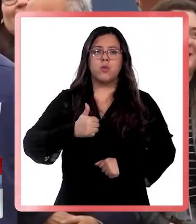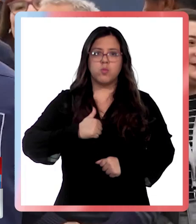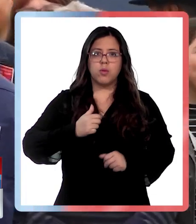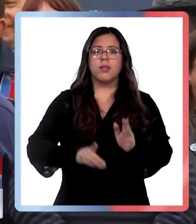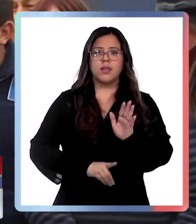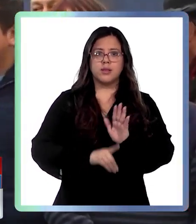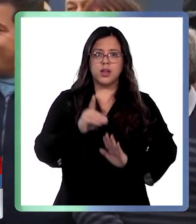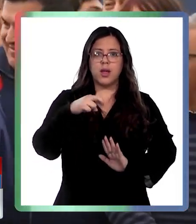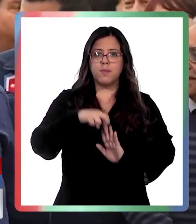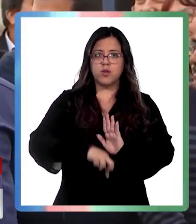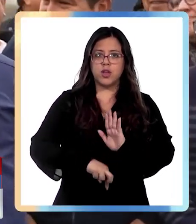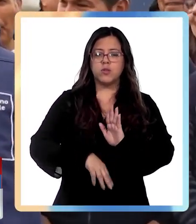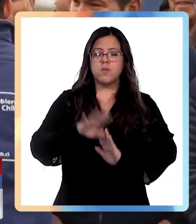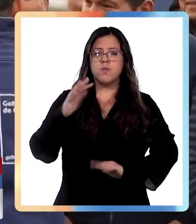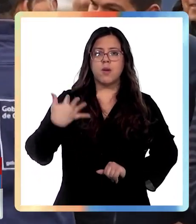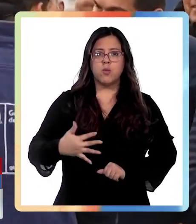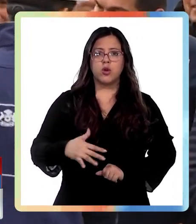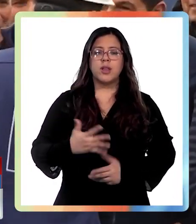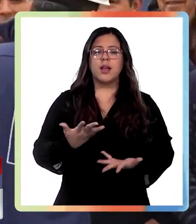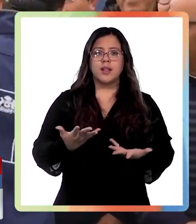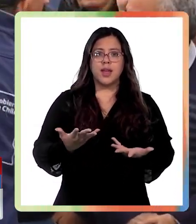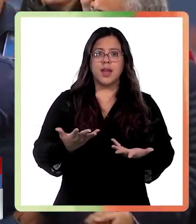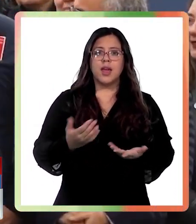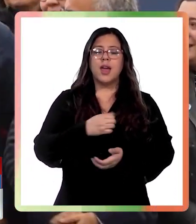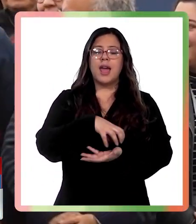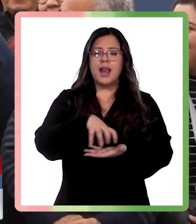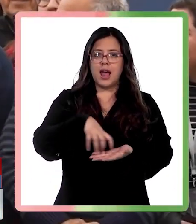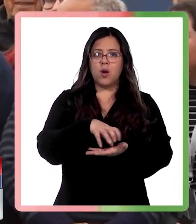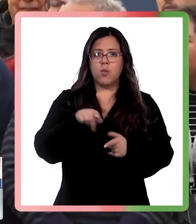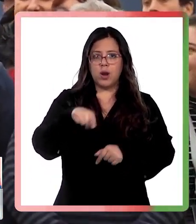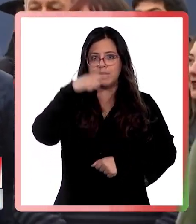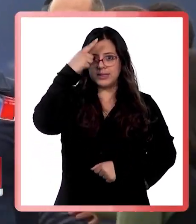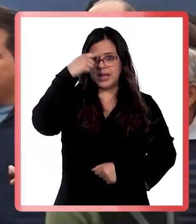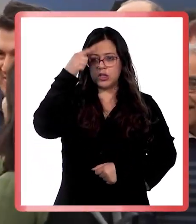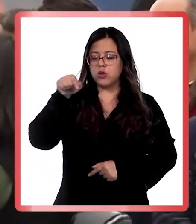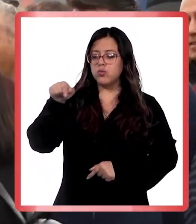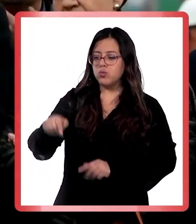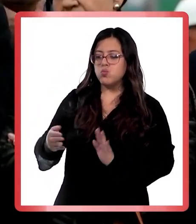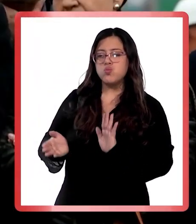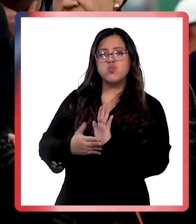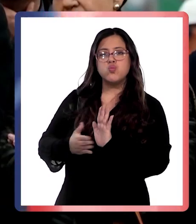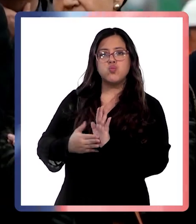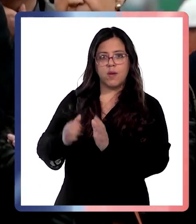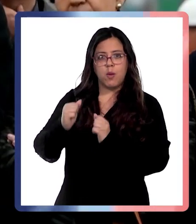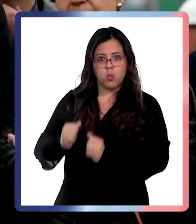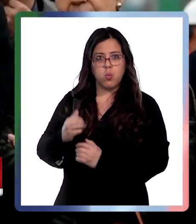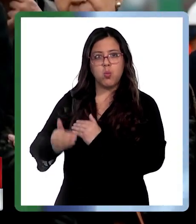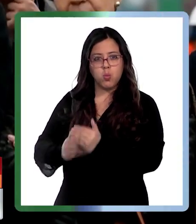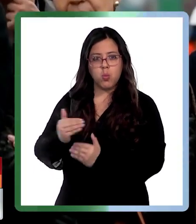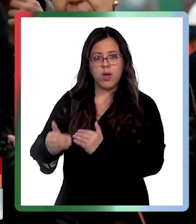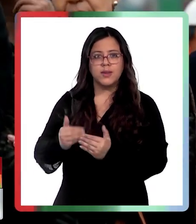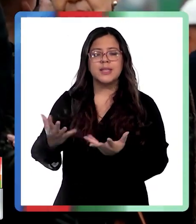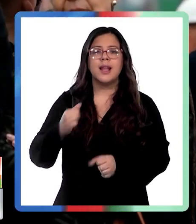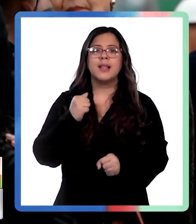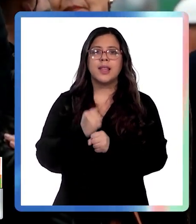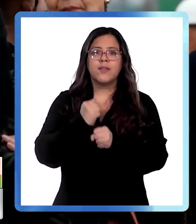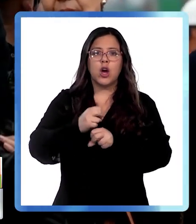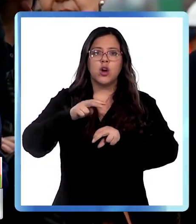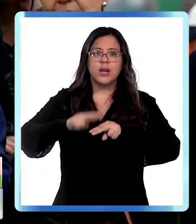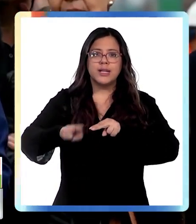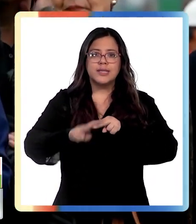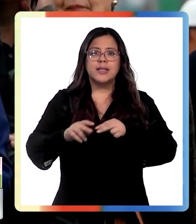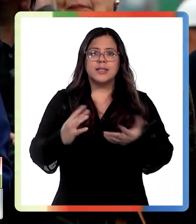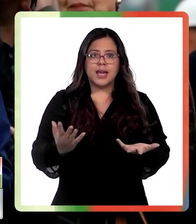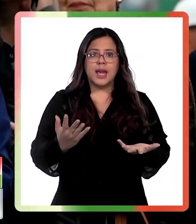esperan cumplir en el desarrollo del proyecto más relevante del siglo en la comuna Puerto. Una muestra de que se puede avanzar en este sentido es el